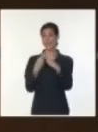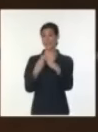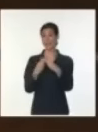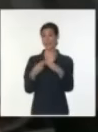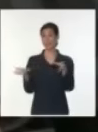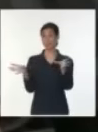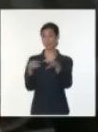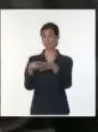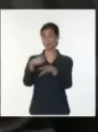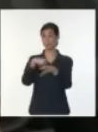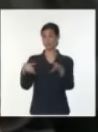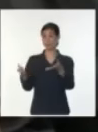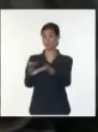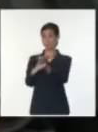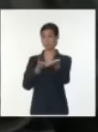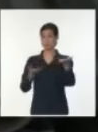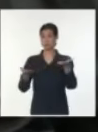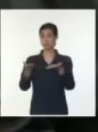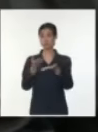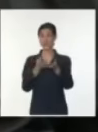No dieron nada a los jóvenes.